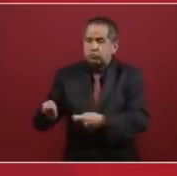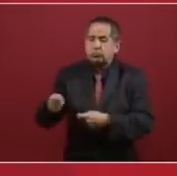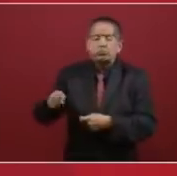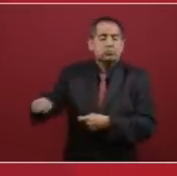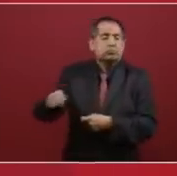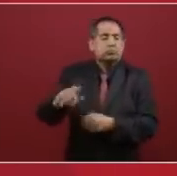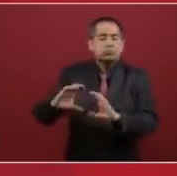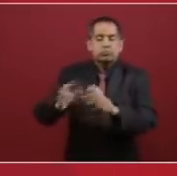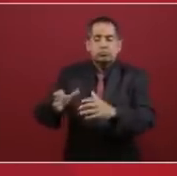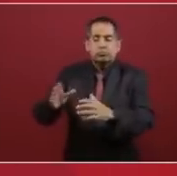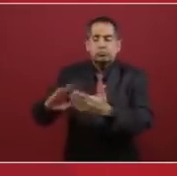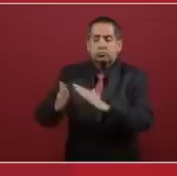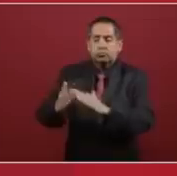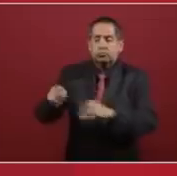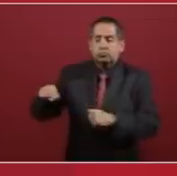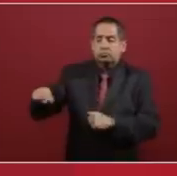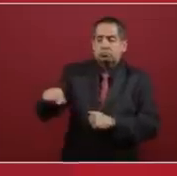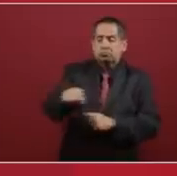comunidades.